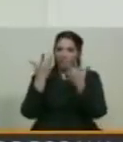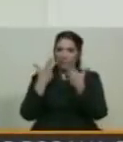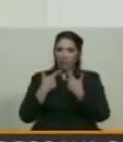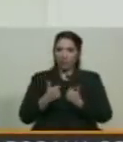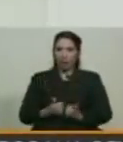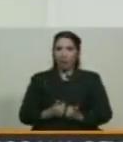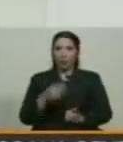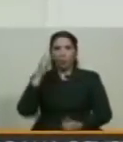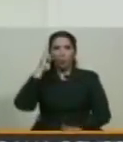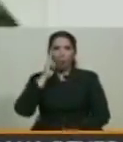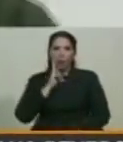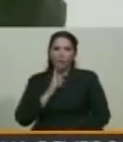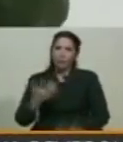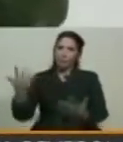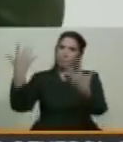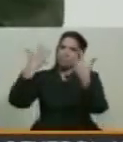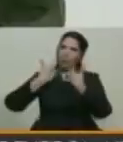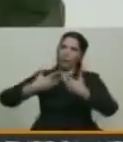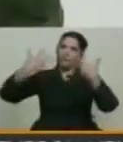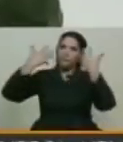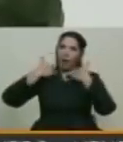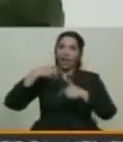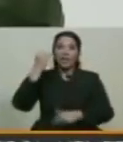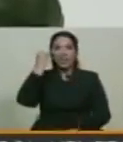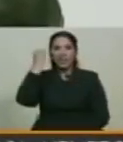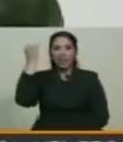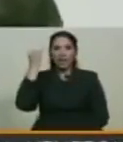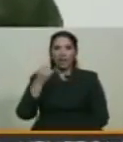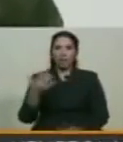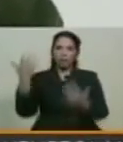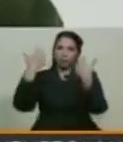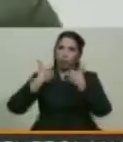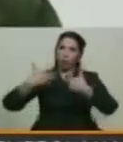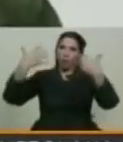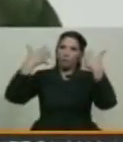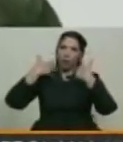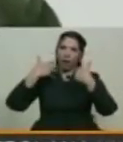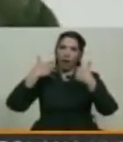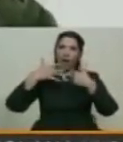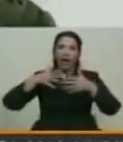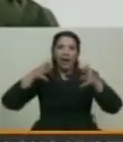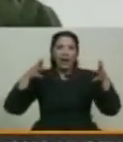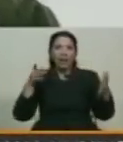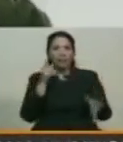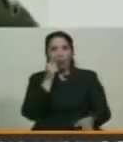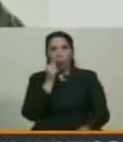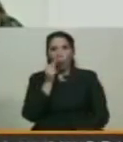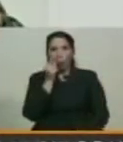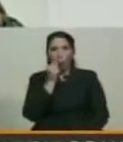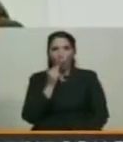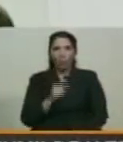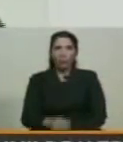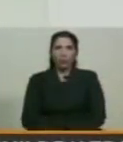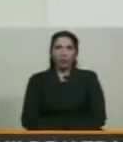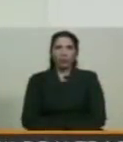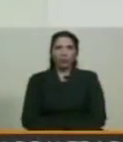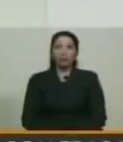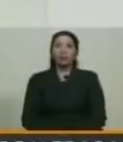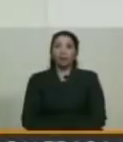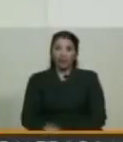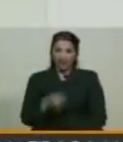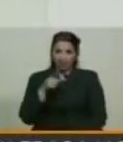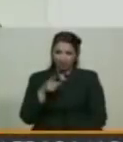nos alimentamos de las ideas de esos grandes hombres que gestaron nuestra